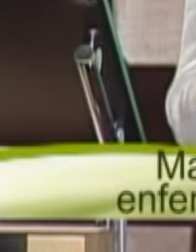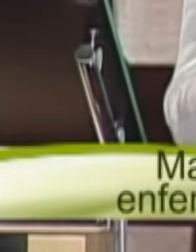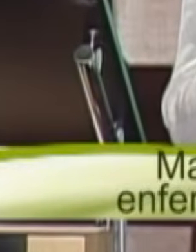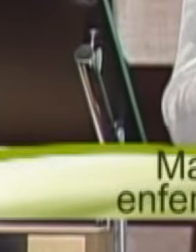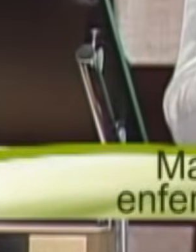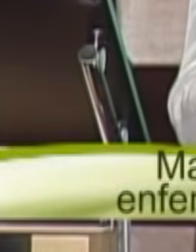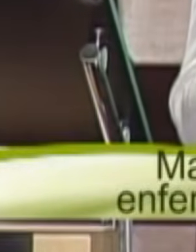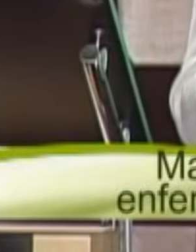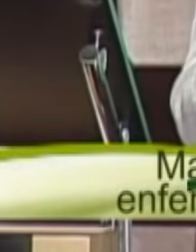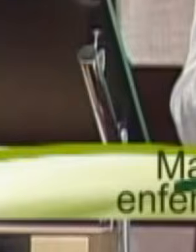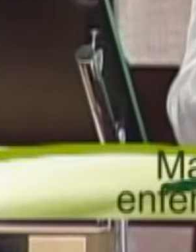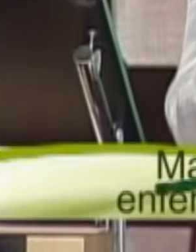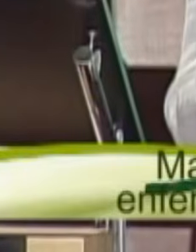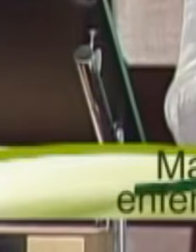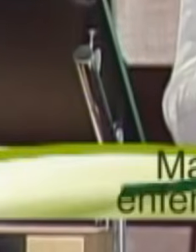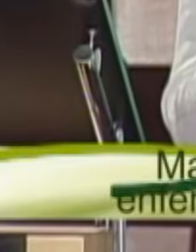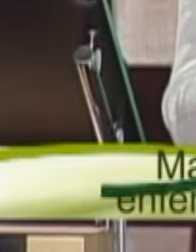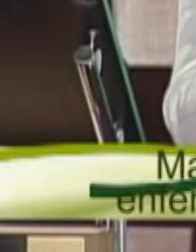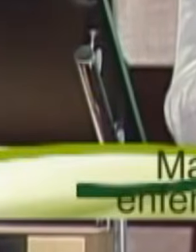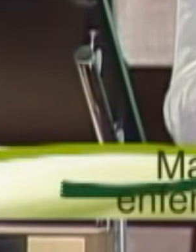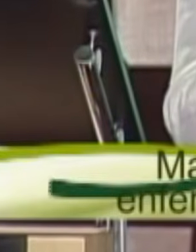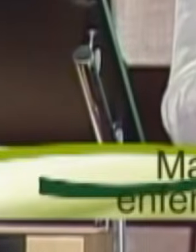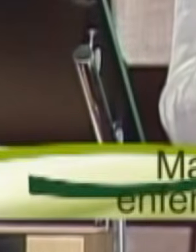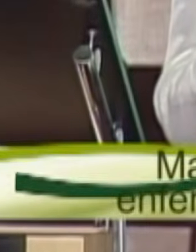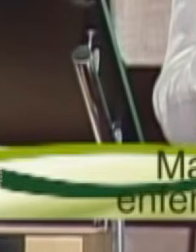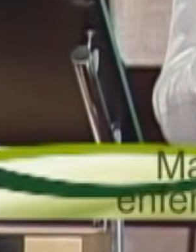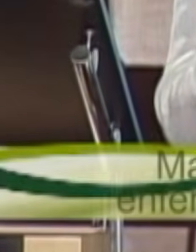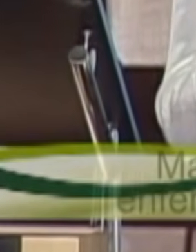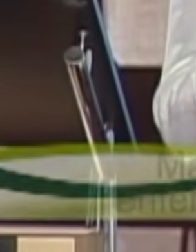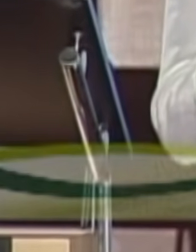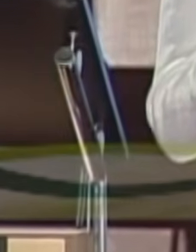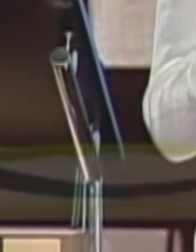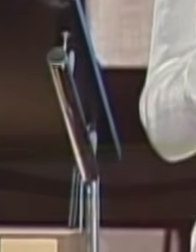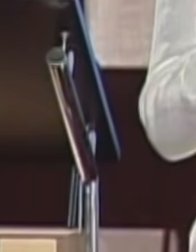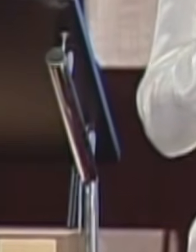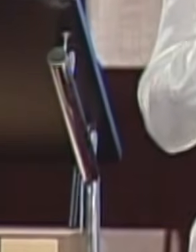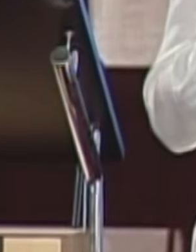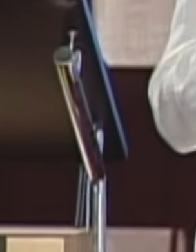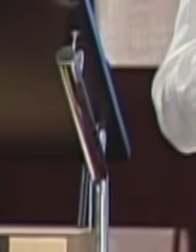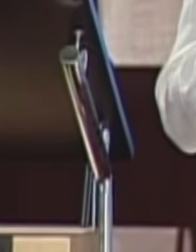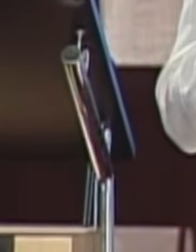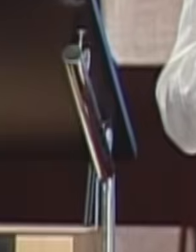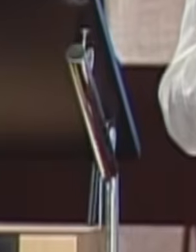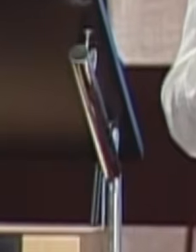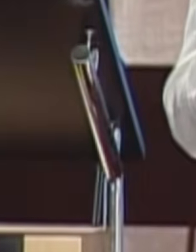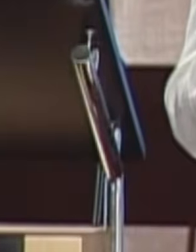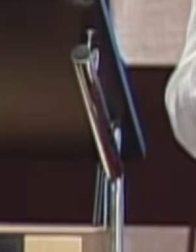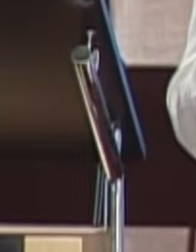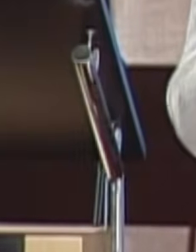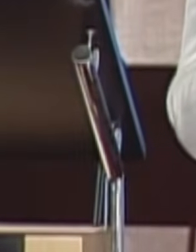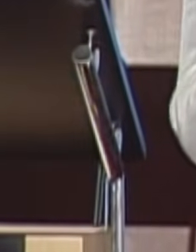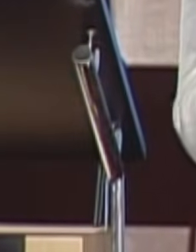instituciones excelentes en Medellín como el Hospital San Vicente y como muchos otros, y hay excelentes profesionales que les pueden dar una